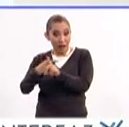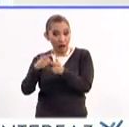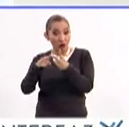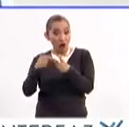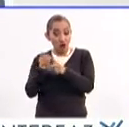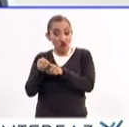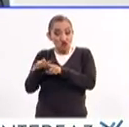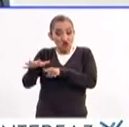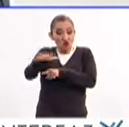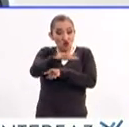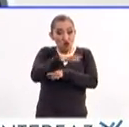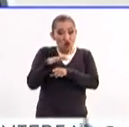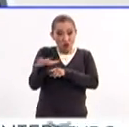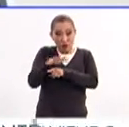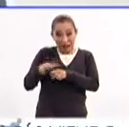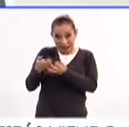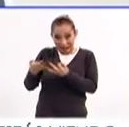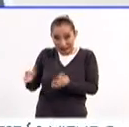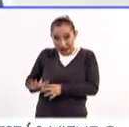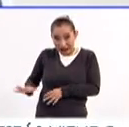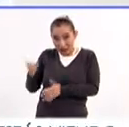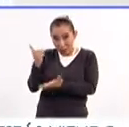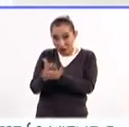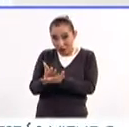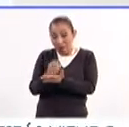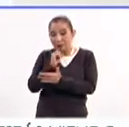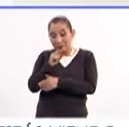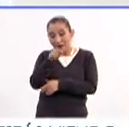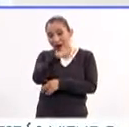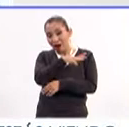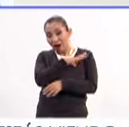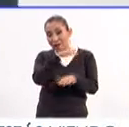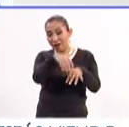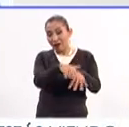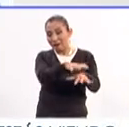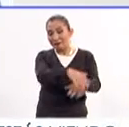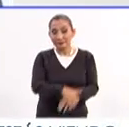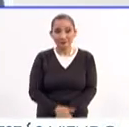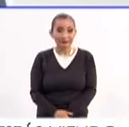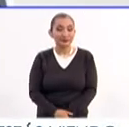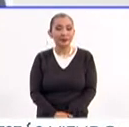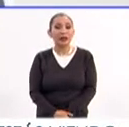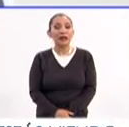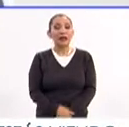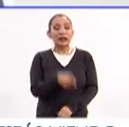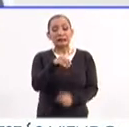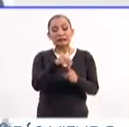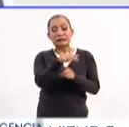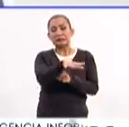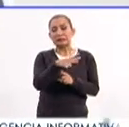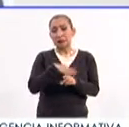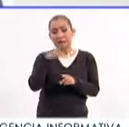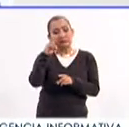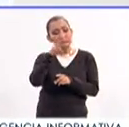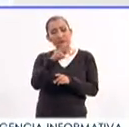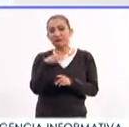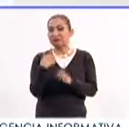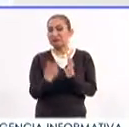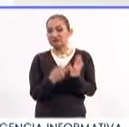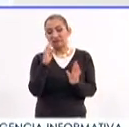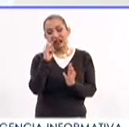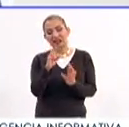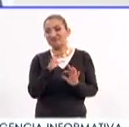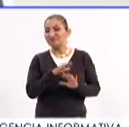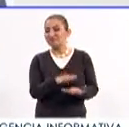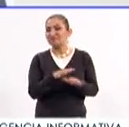y los impactos que tenemos en el ámbito terrestre, sino también sobre los océanos, ¿no? Y el impacto más evidente y en el que todos podemos